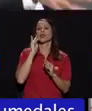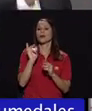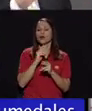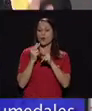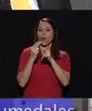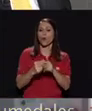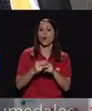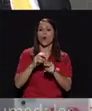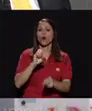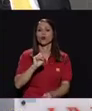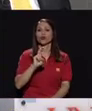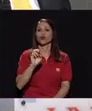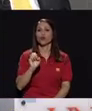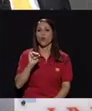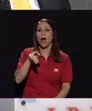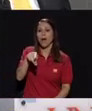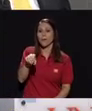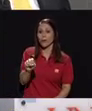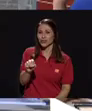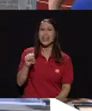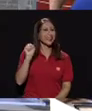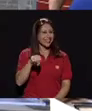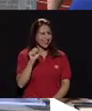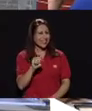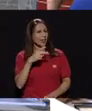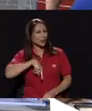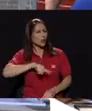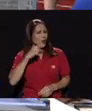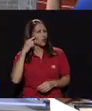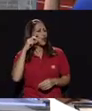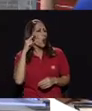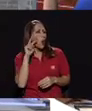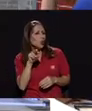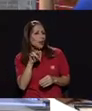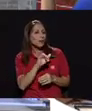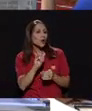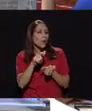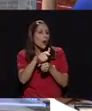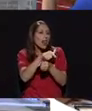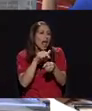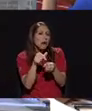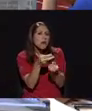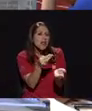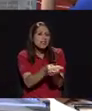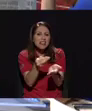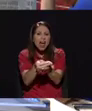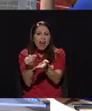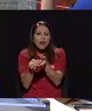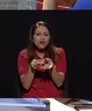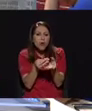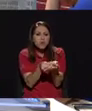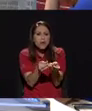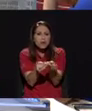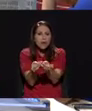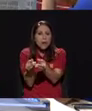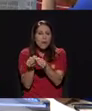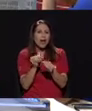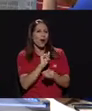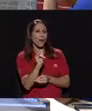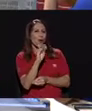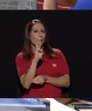Sí, como lagunas, swampos, charcos, ¿verdad? Eso era como el concepto barrial. Y